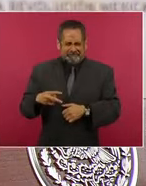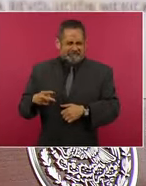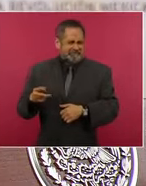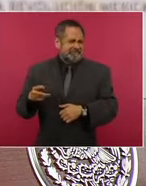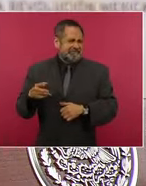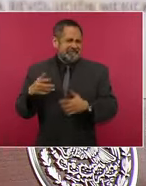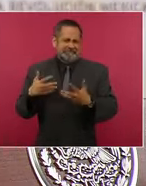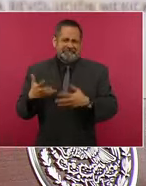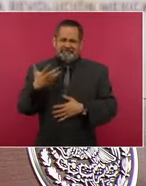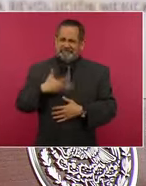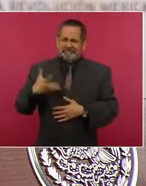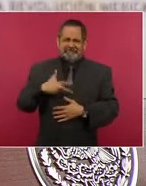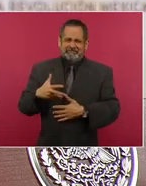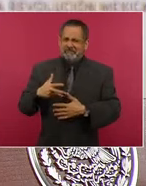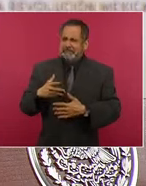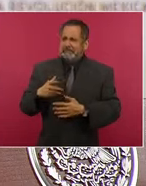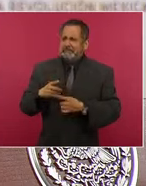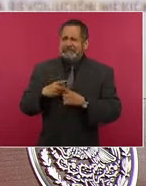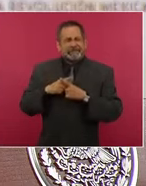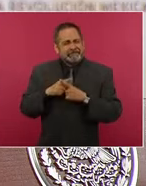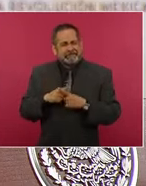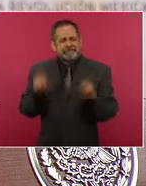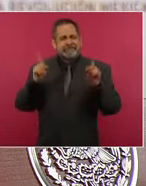es único